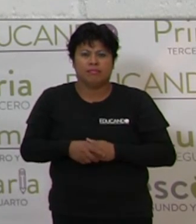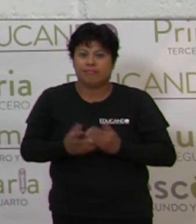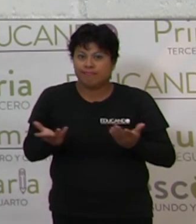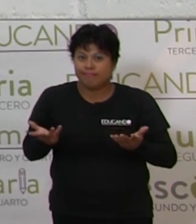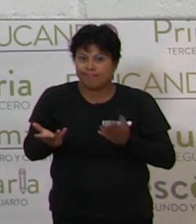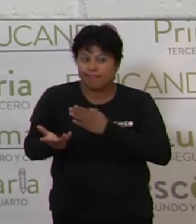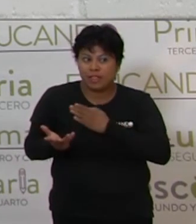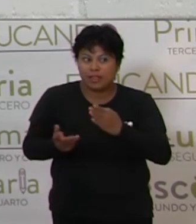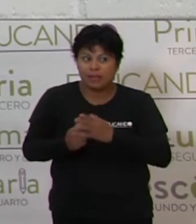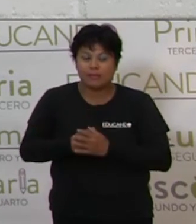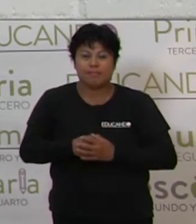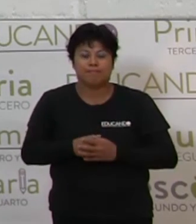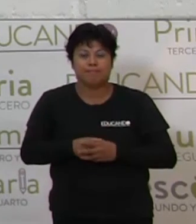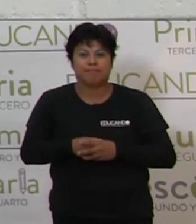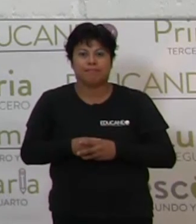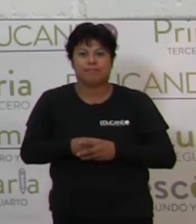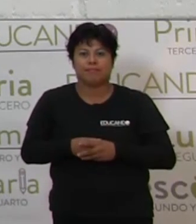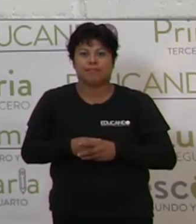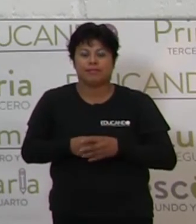Y bueno,